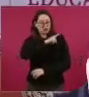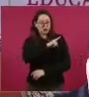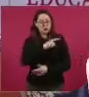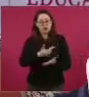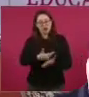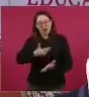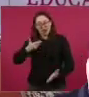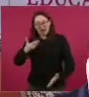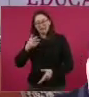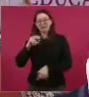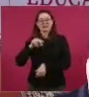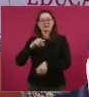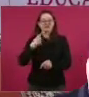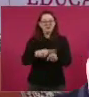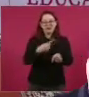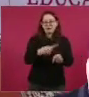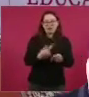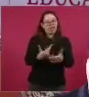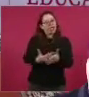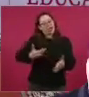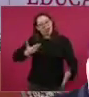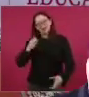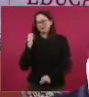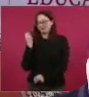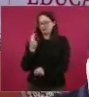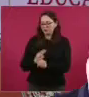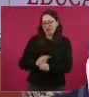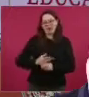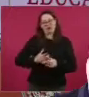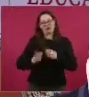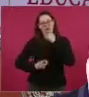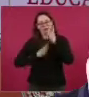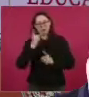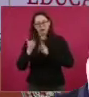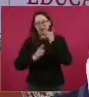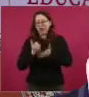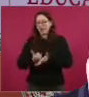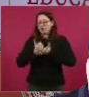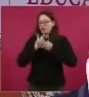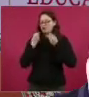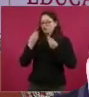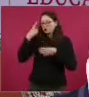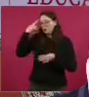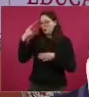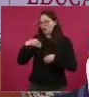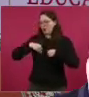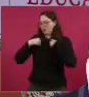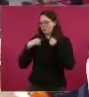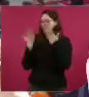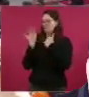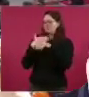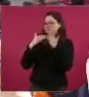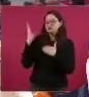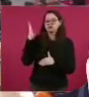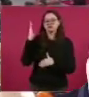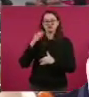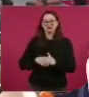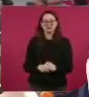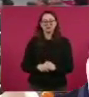El deporte ayuda mucho en la realización, en todo. Bueno, hasta quienes